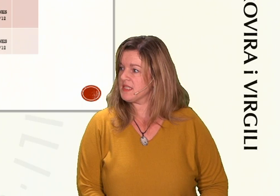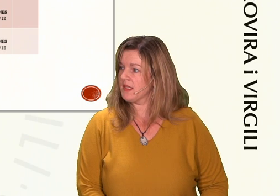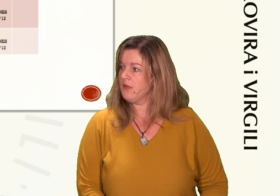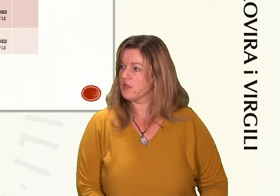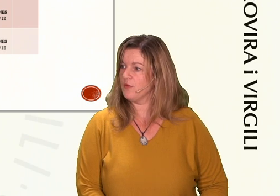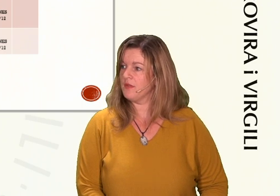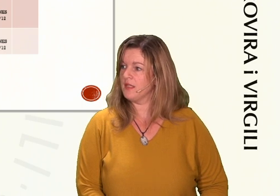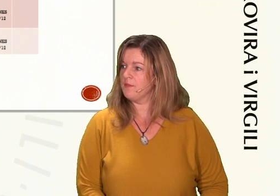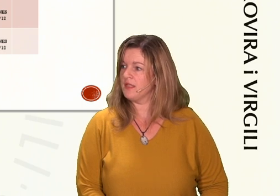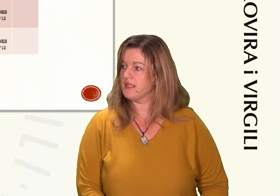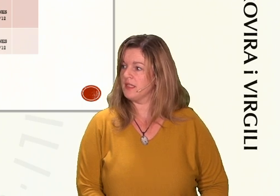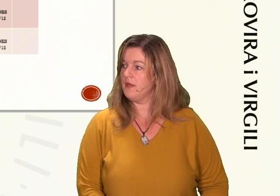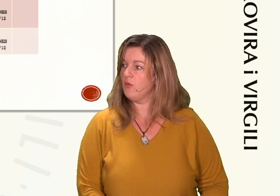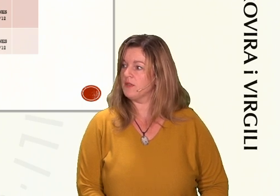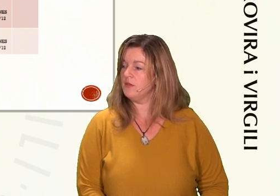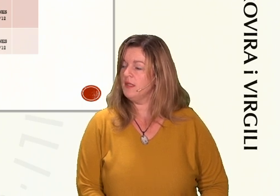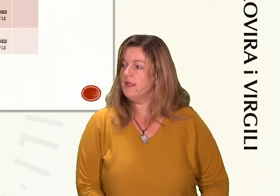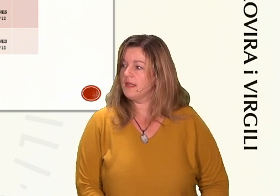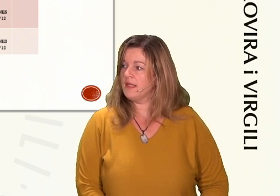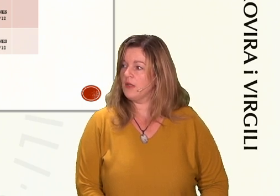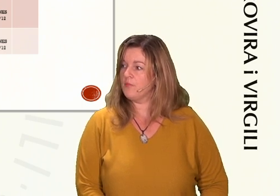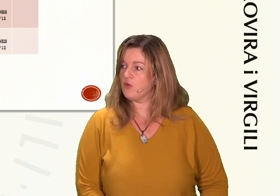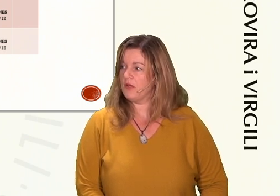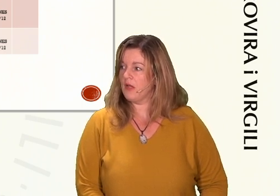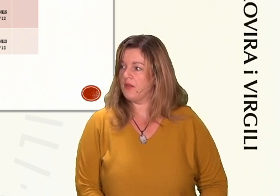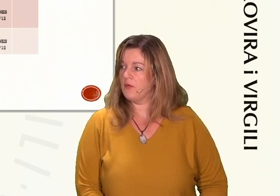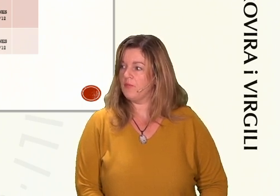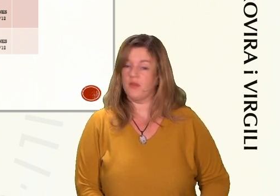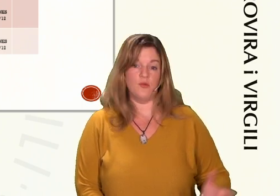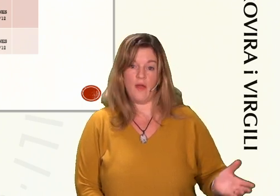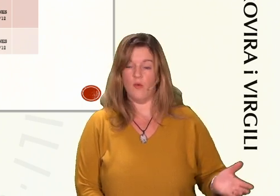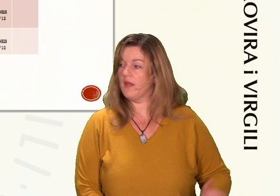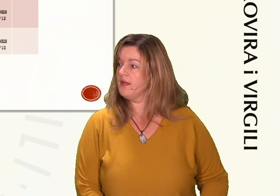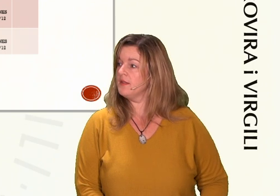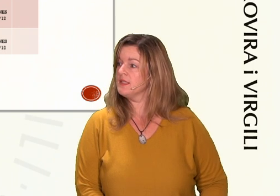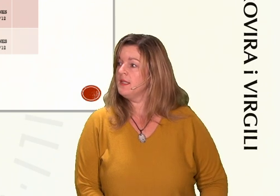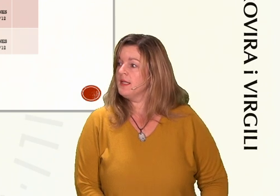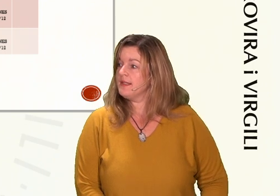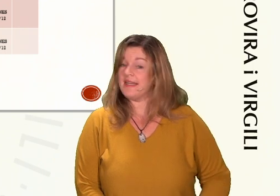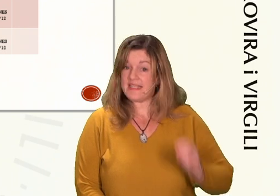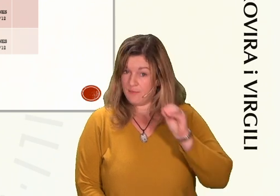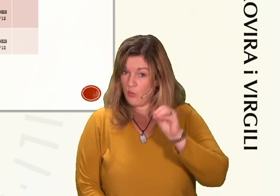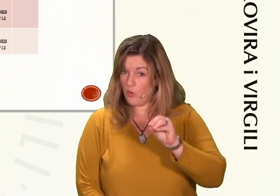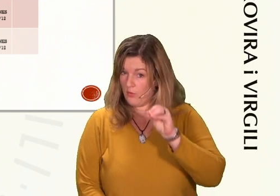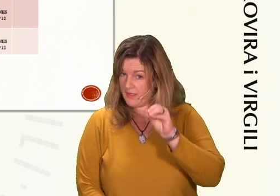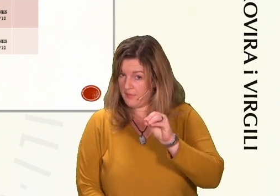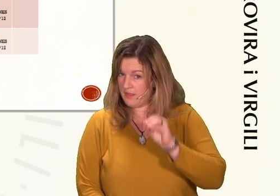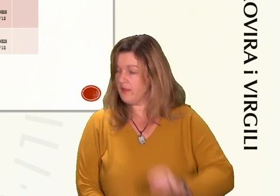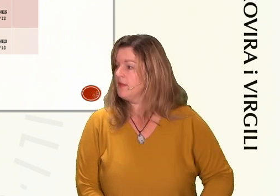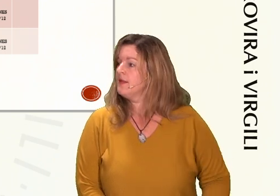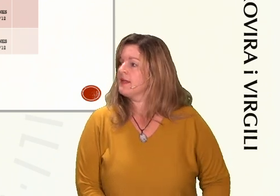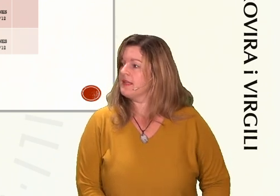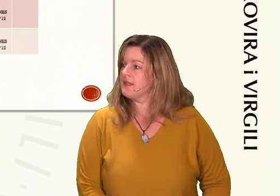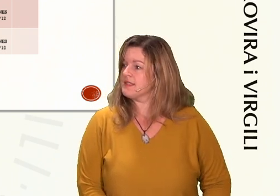son estas de aquí, correspondientes al tema 3 y al tema 4, que tienen un peso de la nota del 50% cada una de ellas, de este módulo